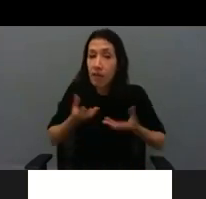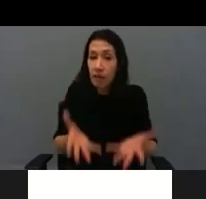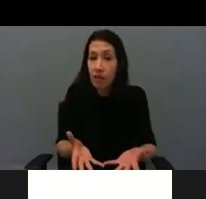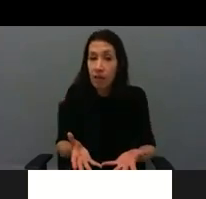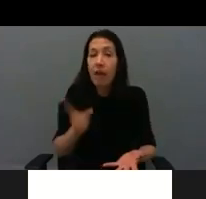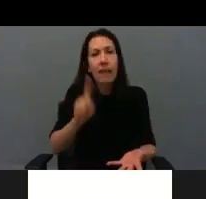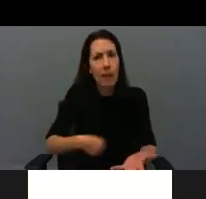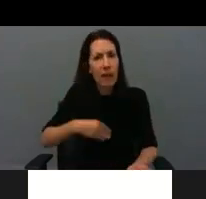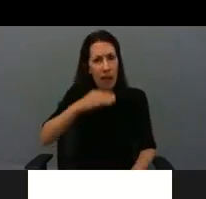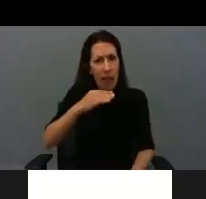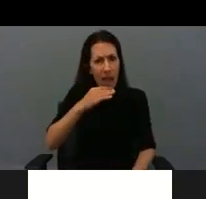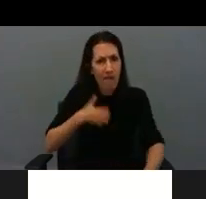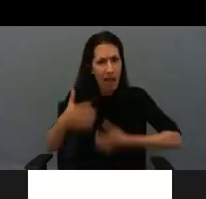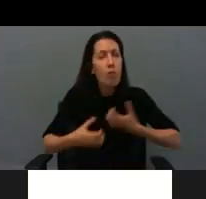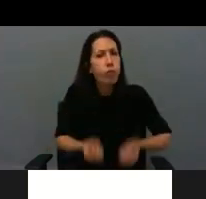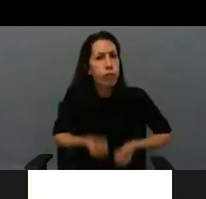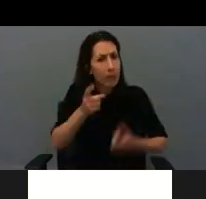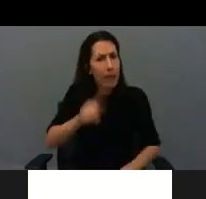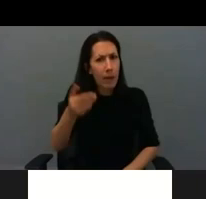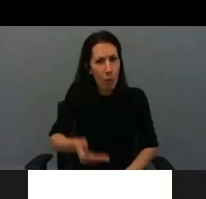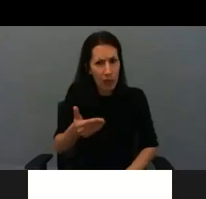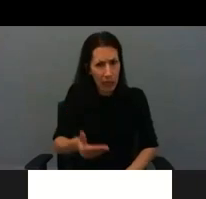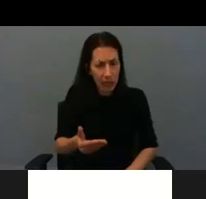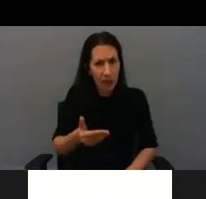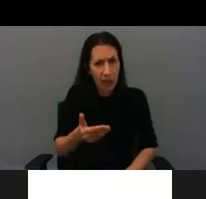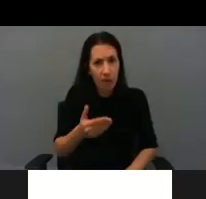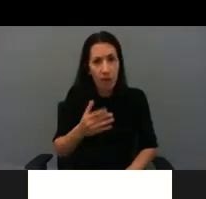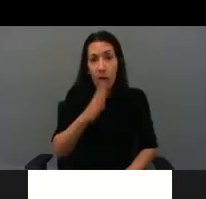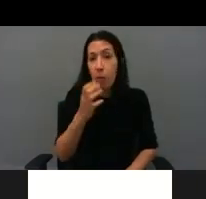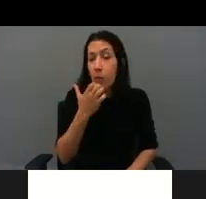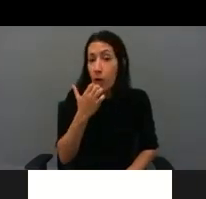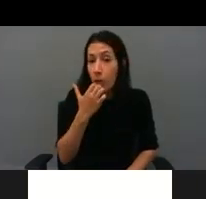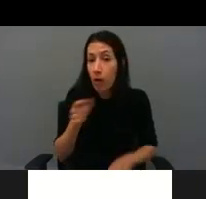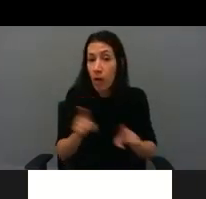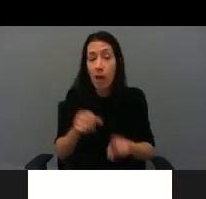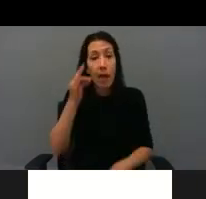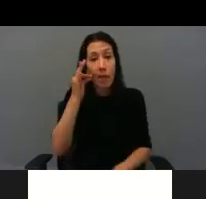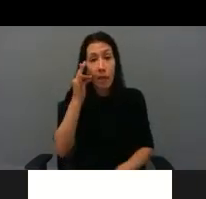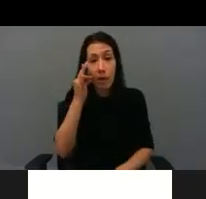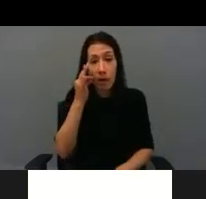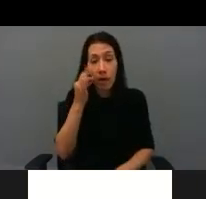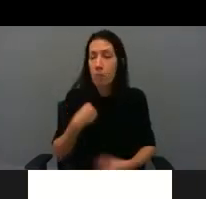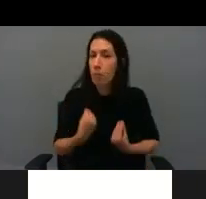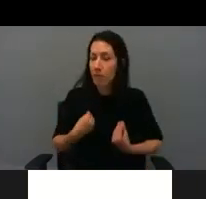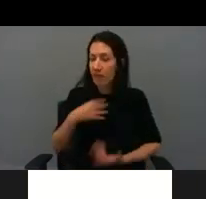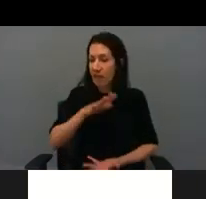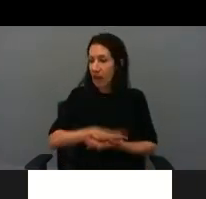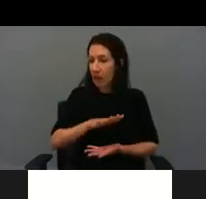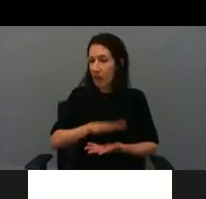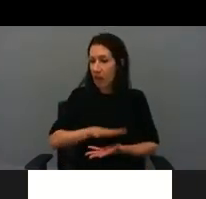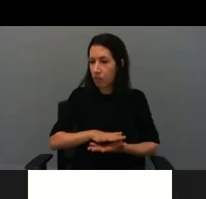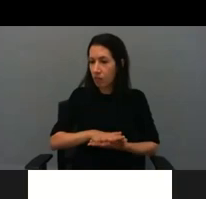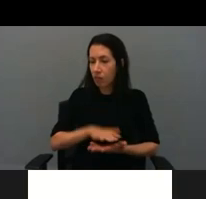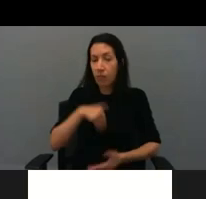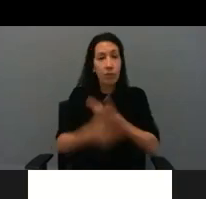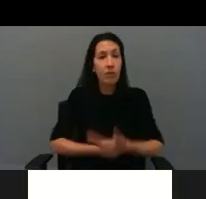enfado, que también es importante, porque, por ejemplo, Carmen es una niña que es muy tranquila,